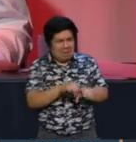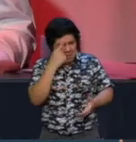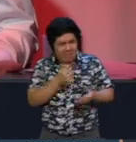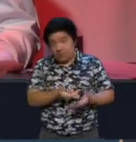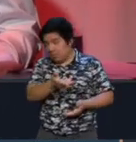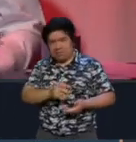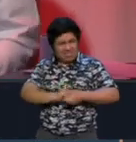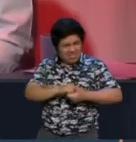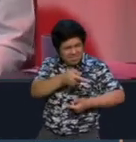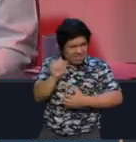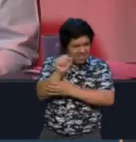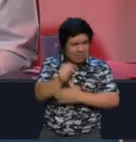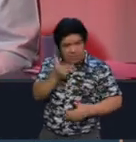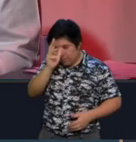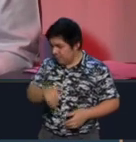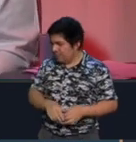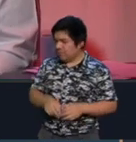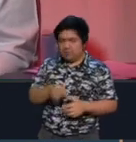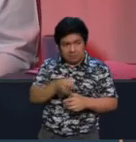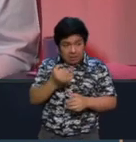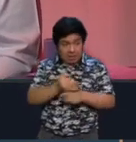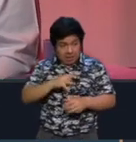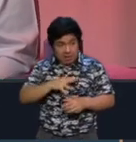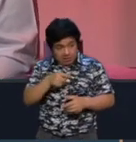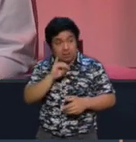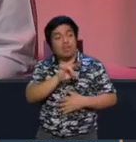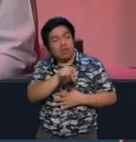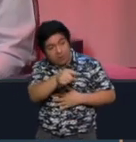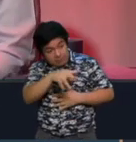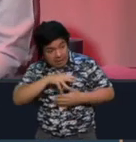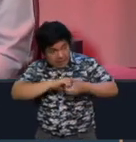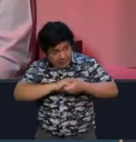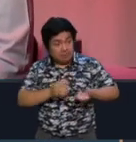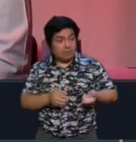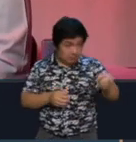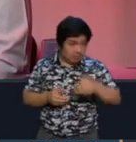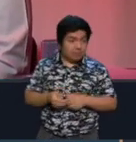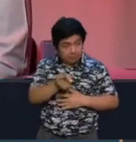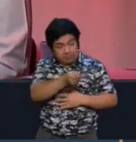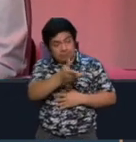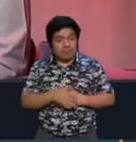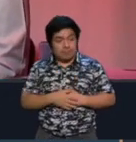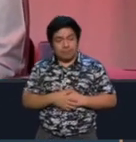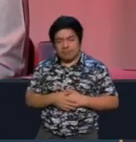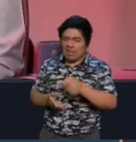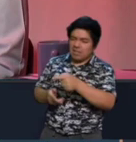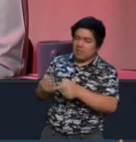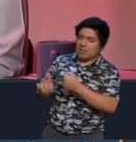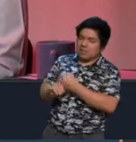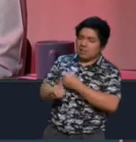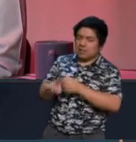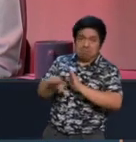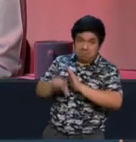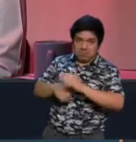aliándote ese es justo- al sindicato? pero ese es justo ¿Tienen el una problema. alianza con el Te Sindicato escucho. Libertad, sí o no? Ese es justo el problema, Sebastián. Que la